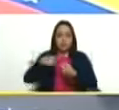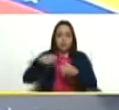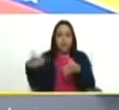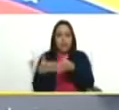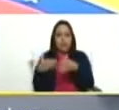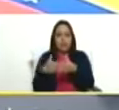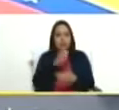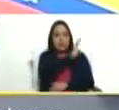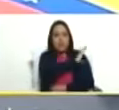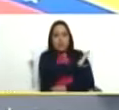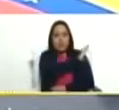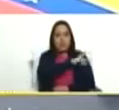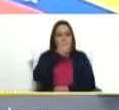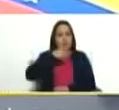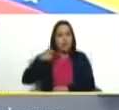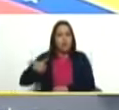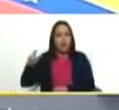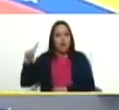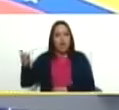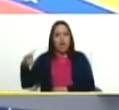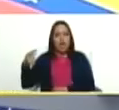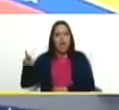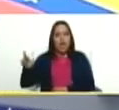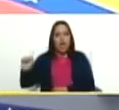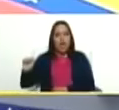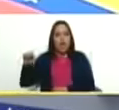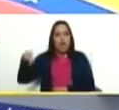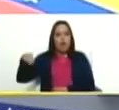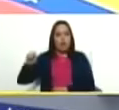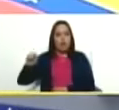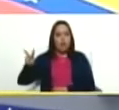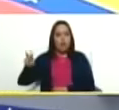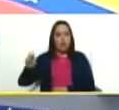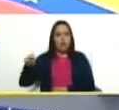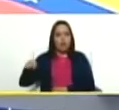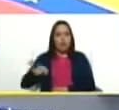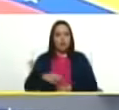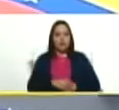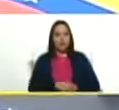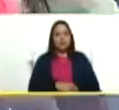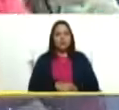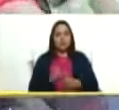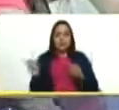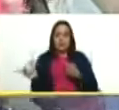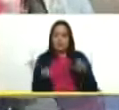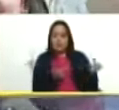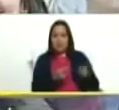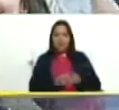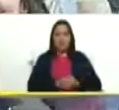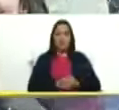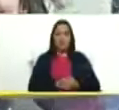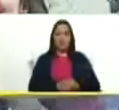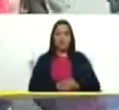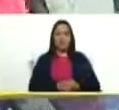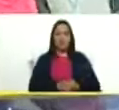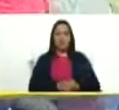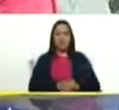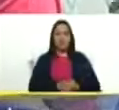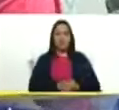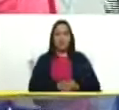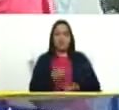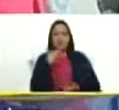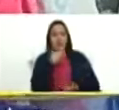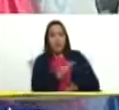Clínica Popular Gramovén, Edimar Andreina. Edimar, bienvenida. Gracias,